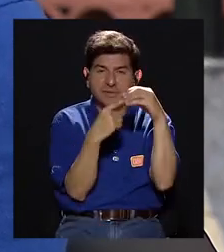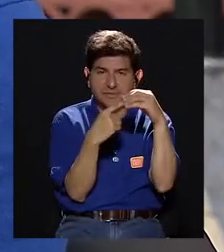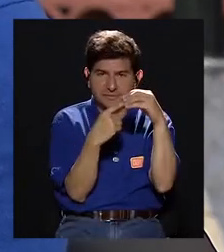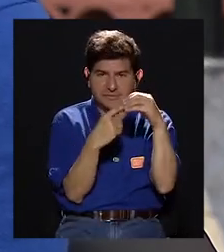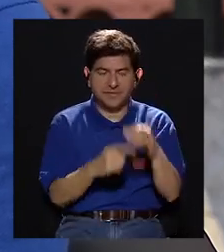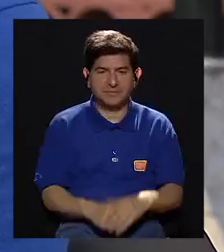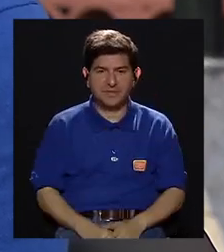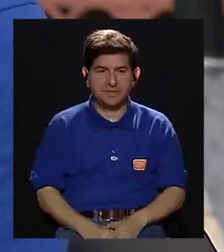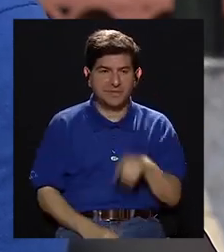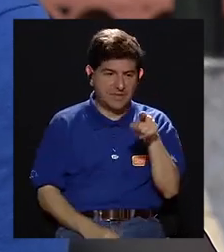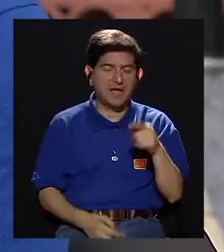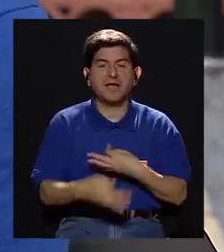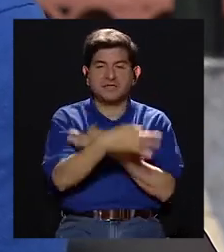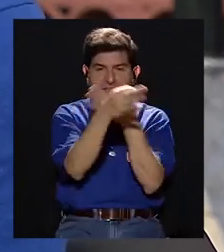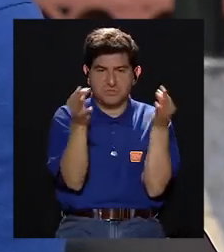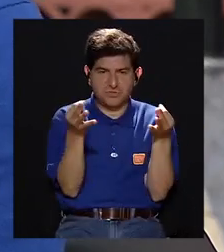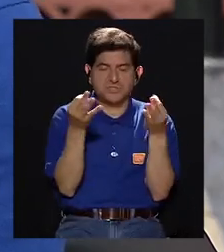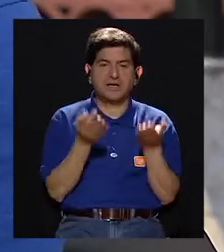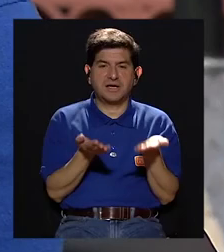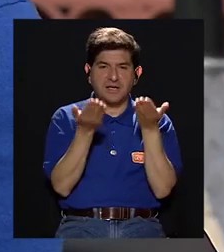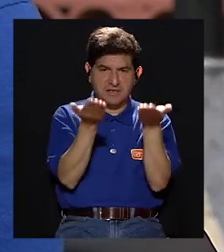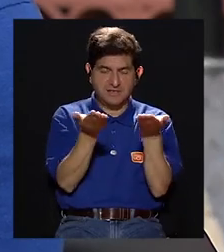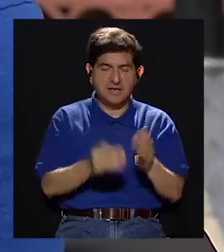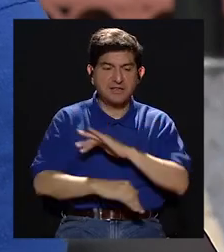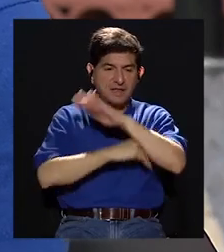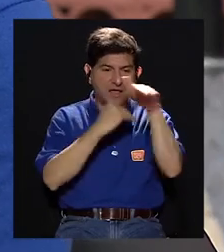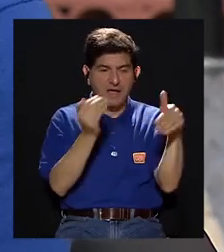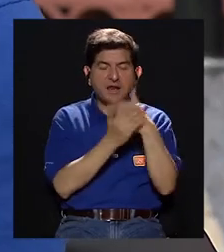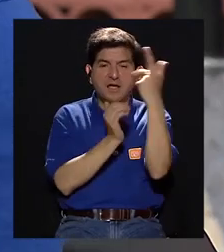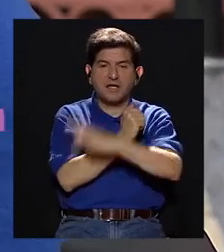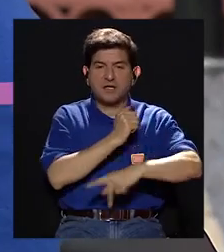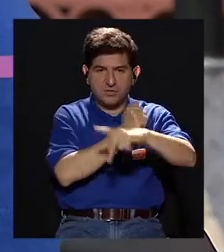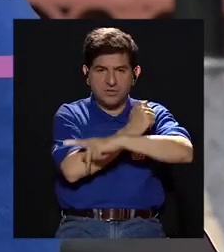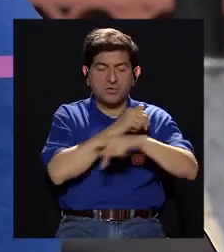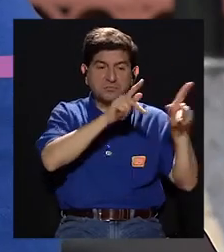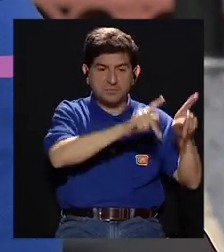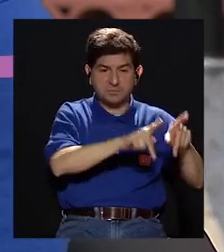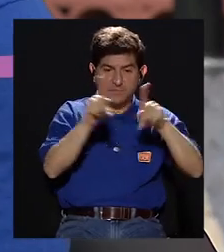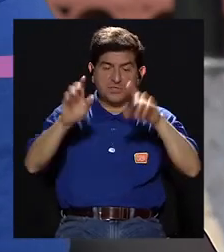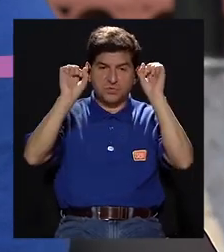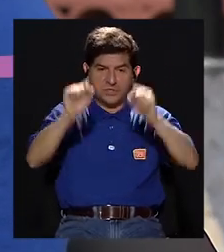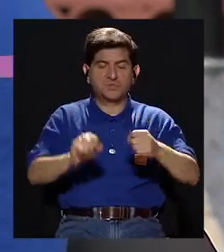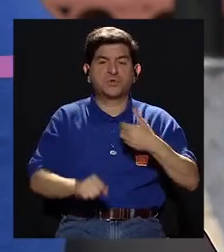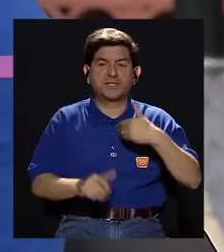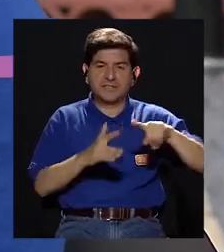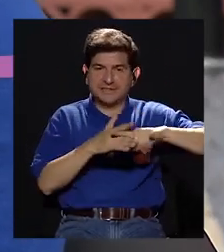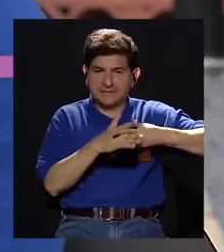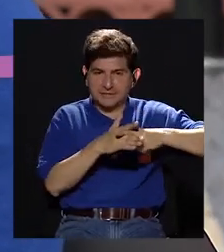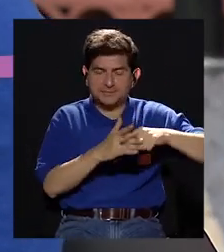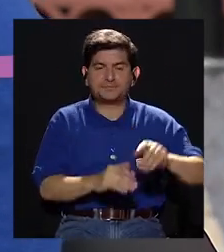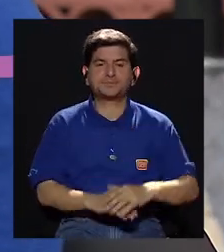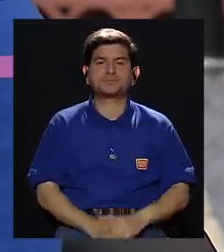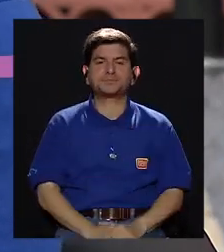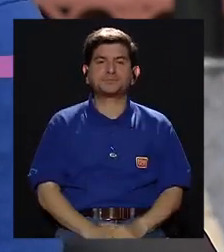fundamentalmente es impartir estos talleres alrededor de todo el territorio nacional para que las personas puedan tener esta